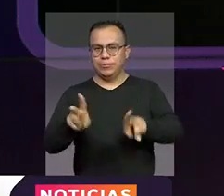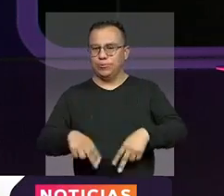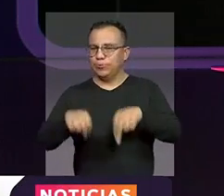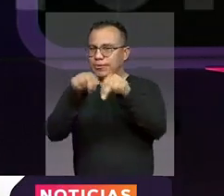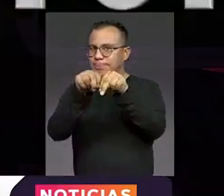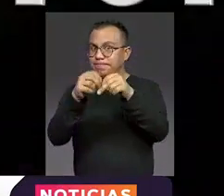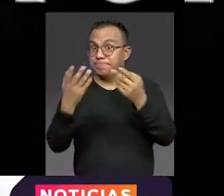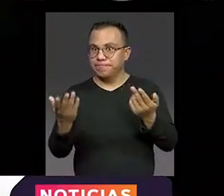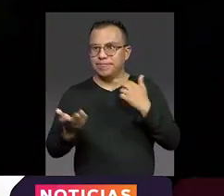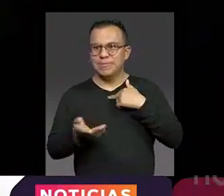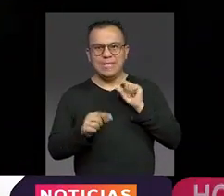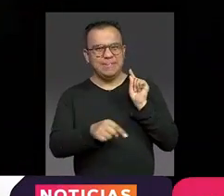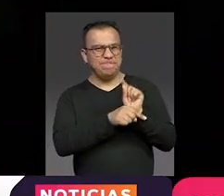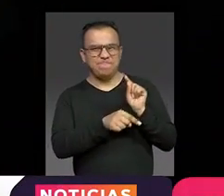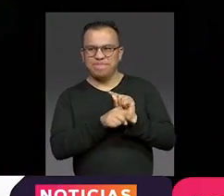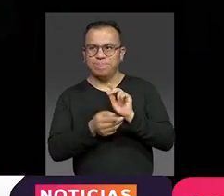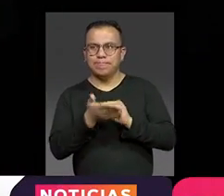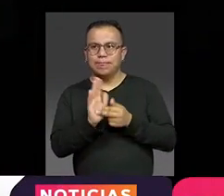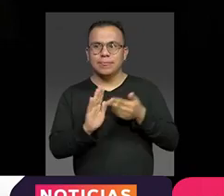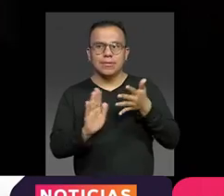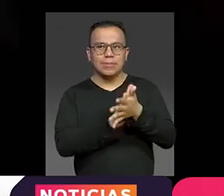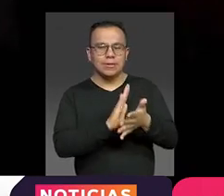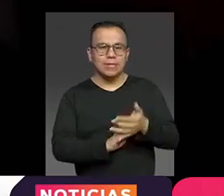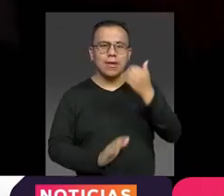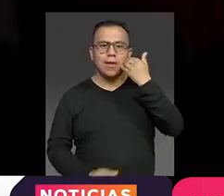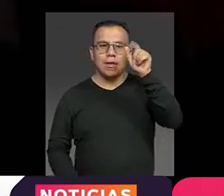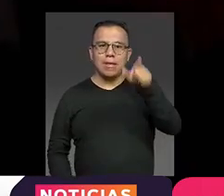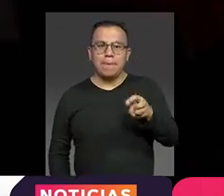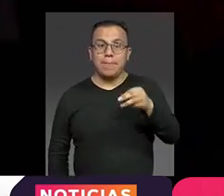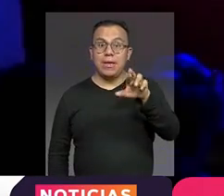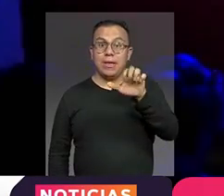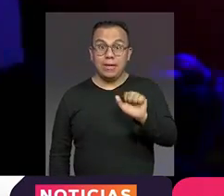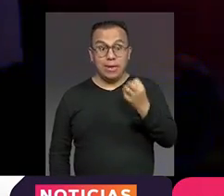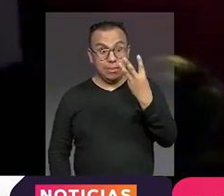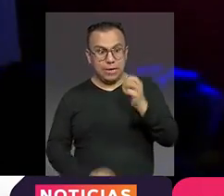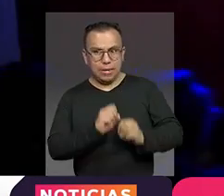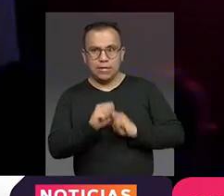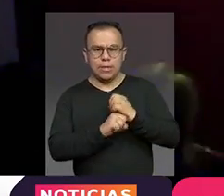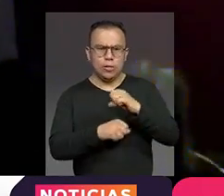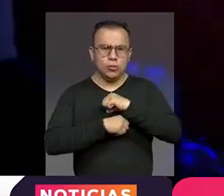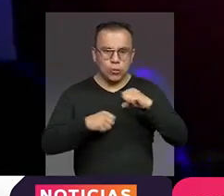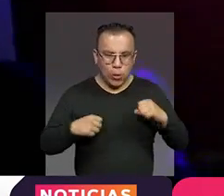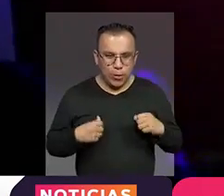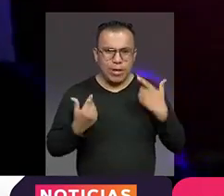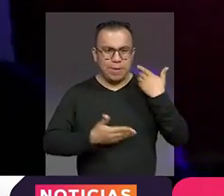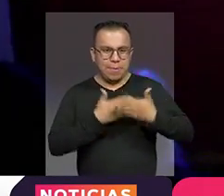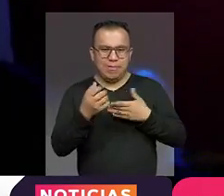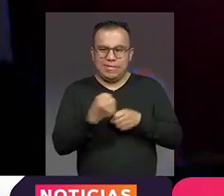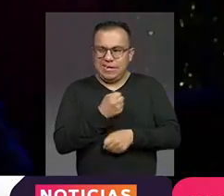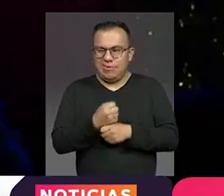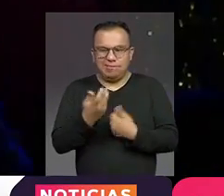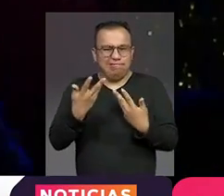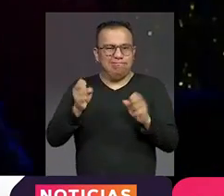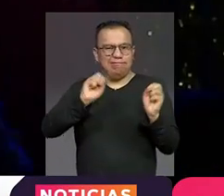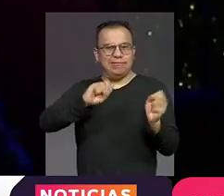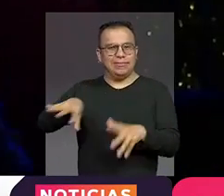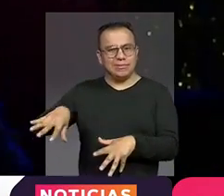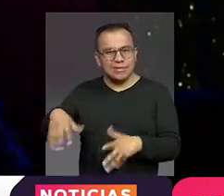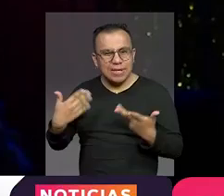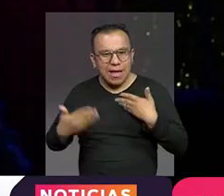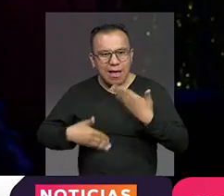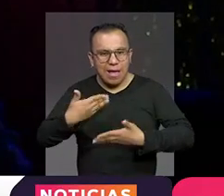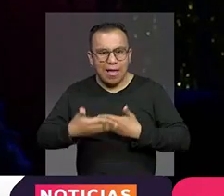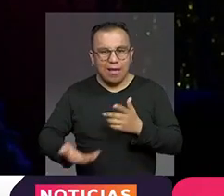sociedad. Esta sátiro-comedia cuenta la historia de María, que llega a los 30, soltera, frustrada en el trabajo y decepcionada de lo